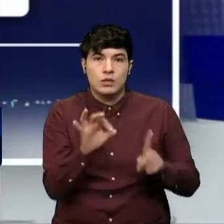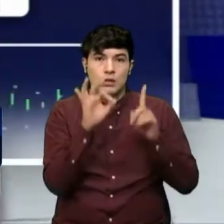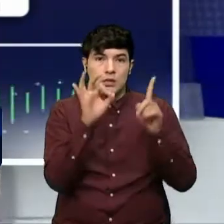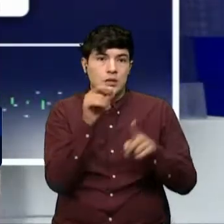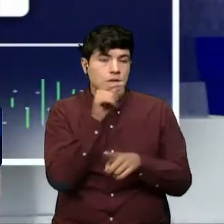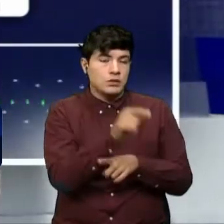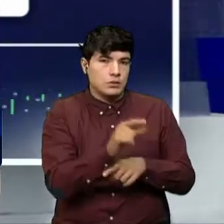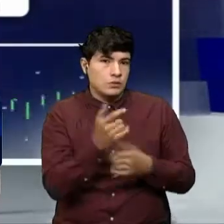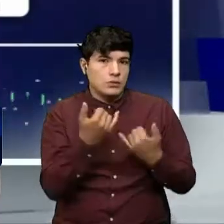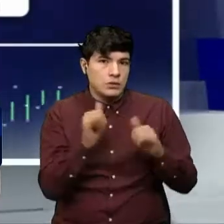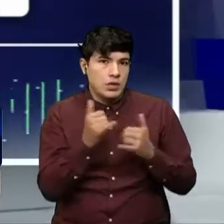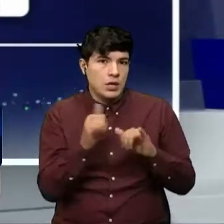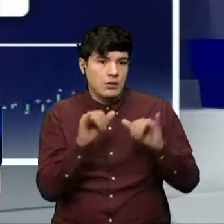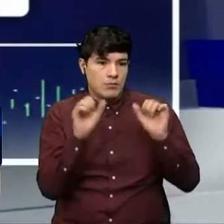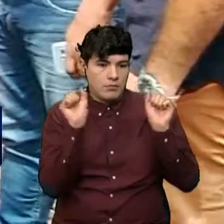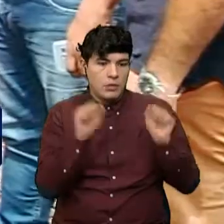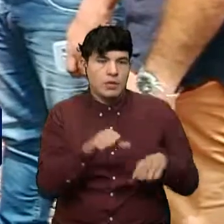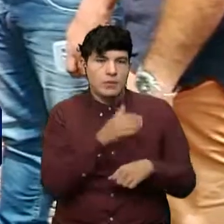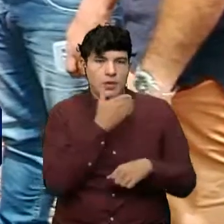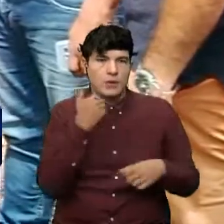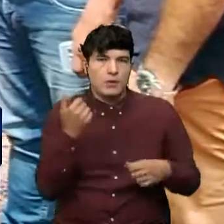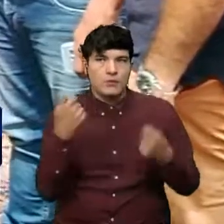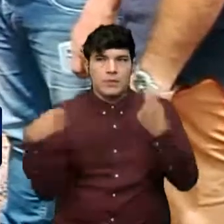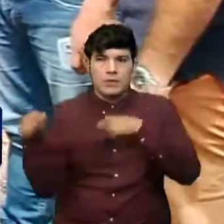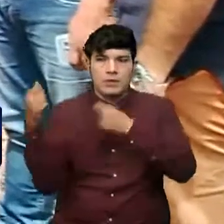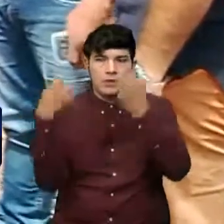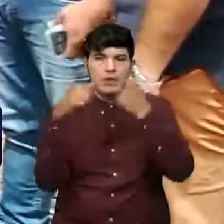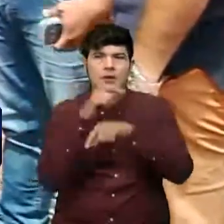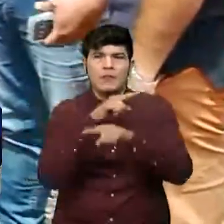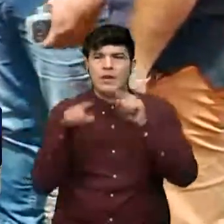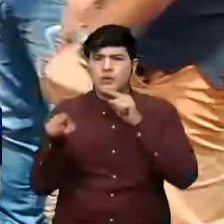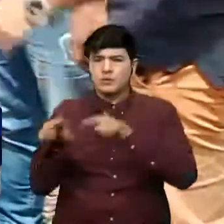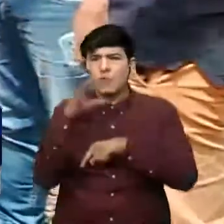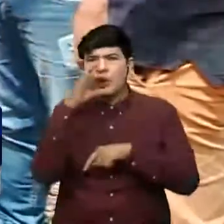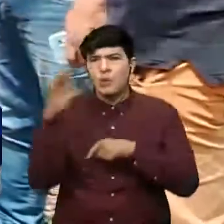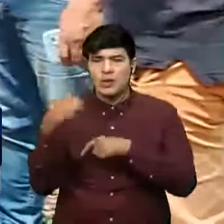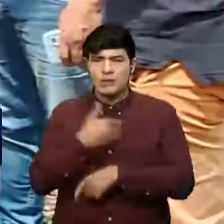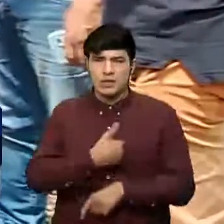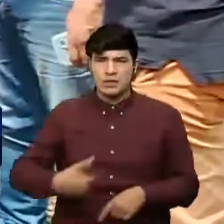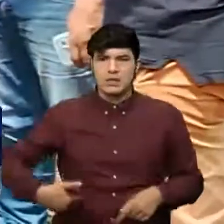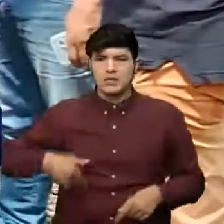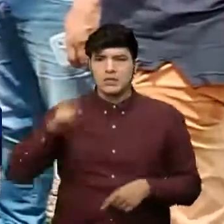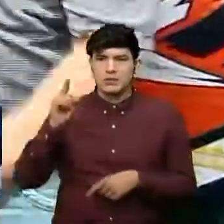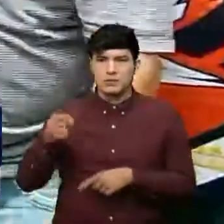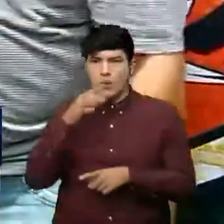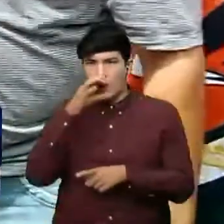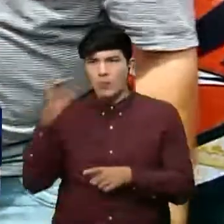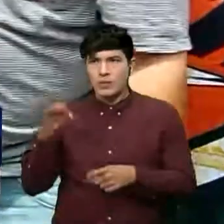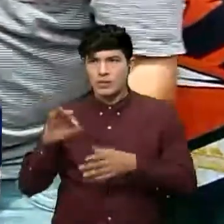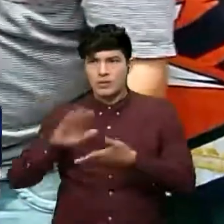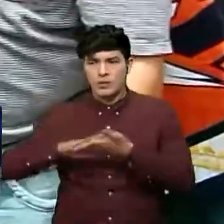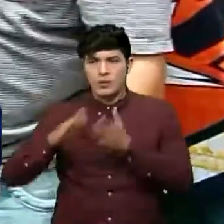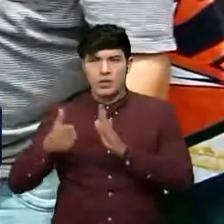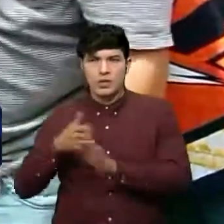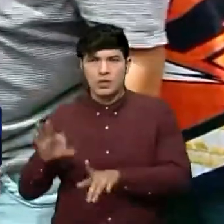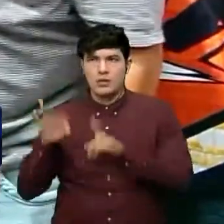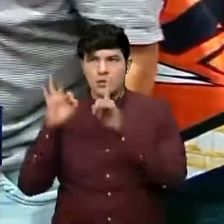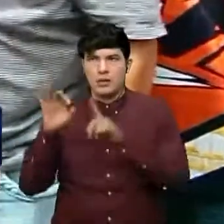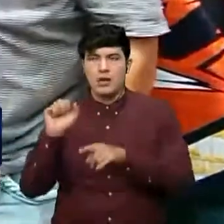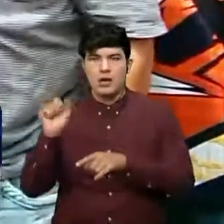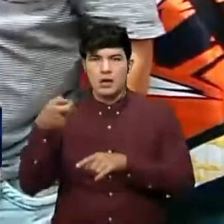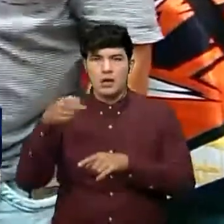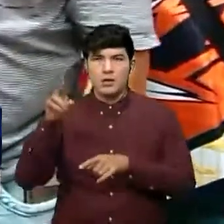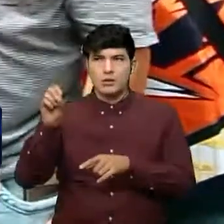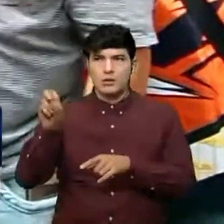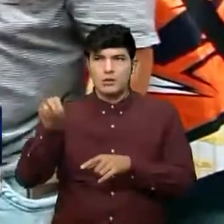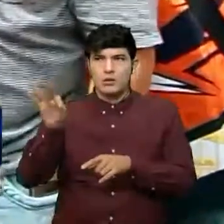a cerrar directamente hasta la comercialización. Sin embargo, Libardo Cuberos, presidente del Comité de Dignidad Arrocera y asociado a Acuagronorte, dice